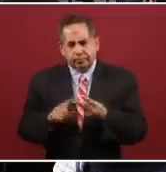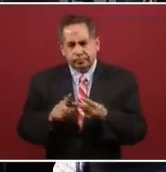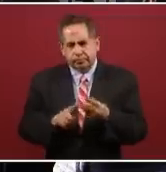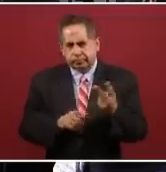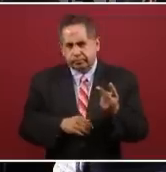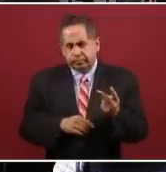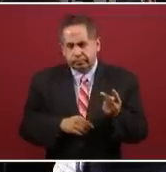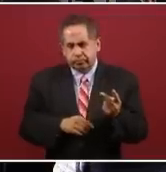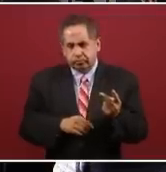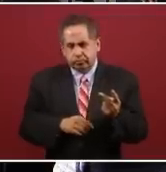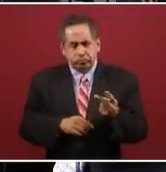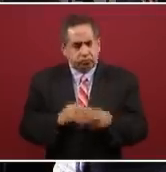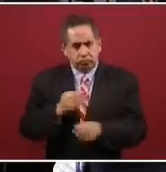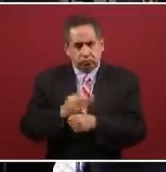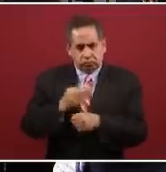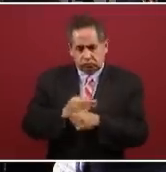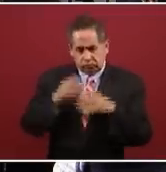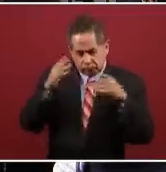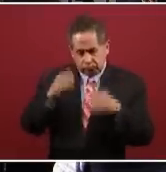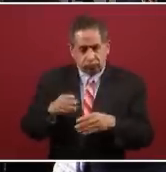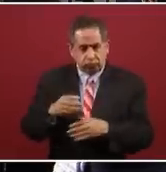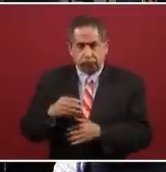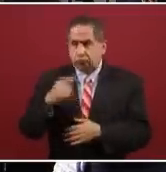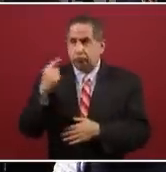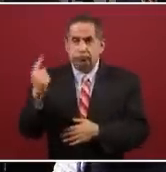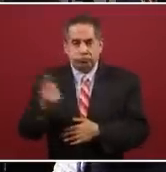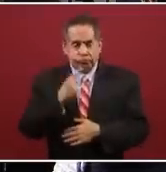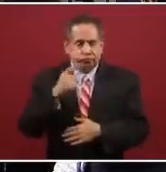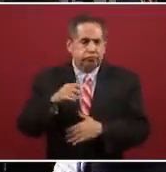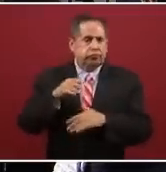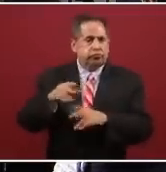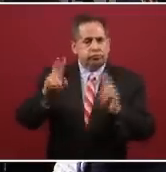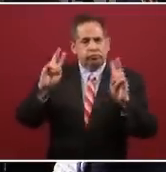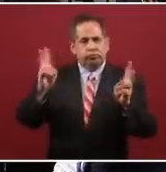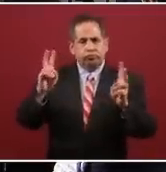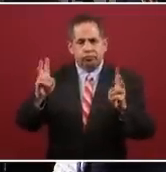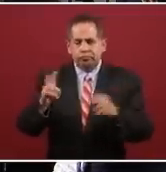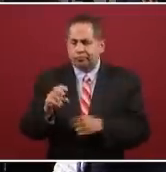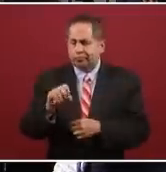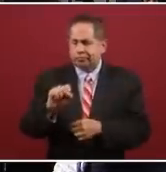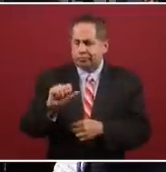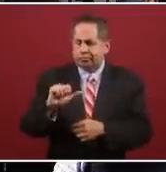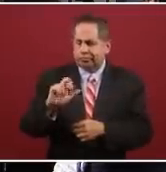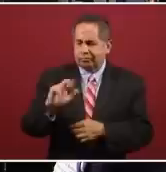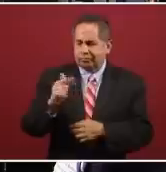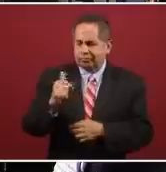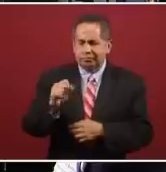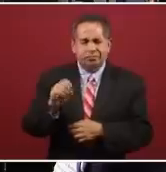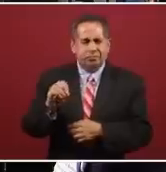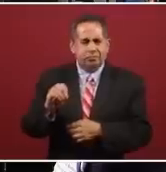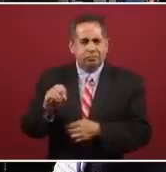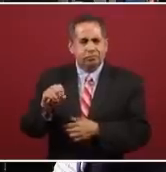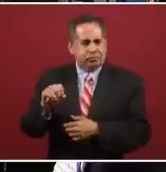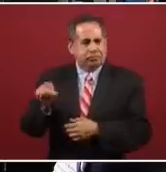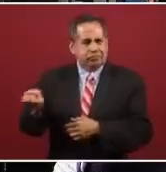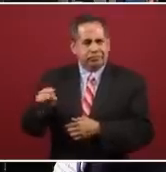estamos viviendo en estos días una cumbre sobre el tema del sargazo en el Caribe. Se está llevando a